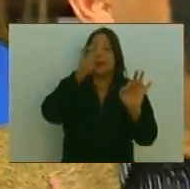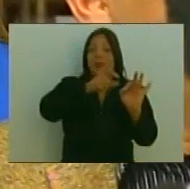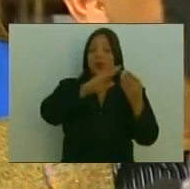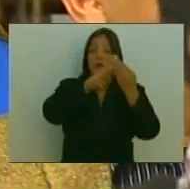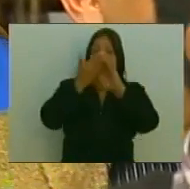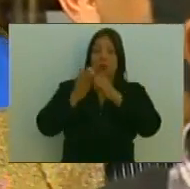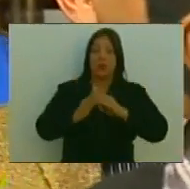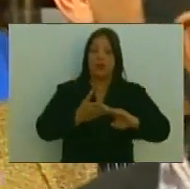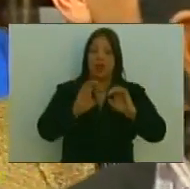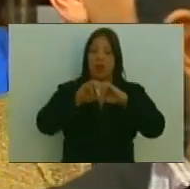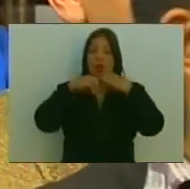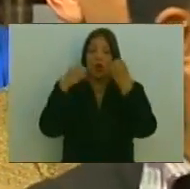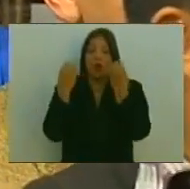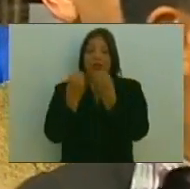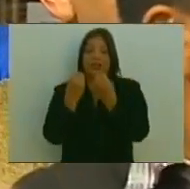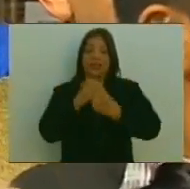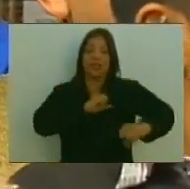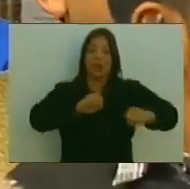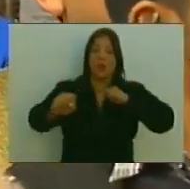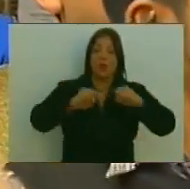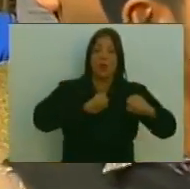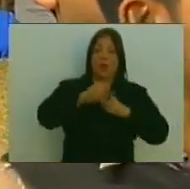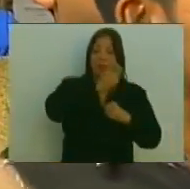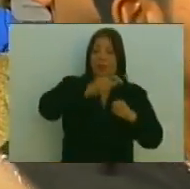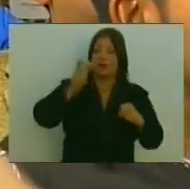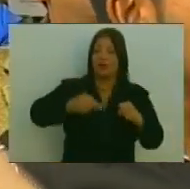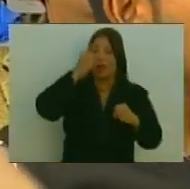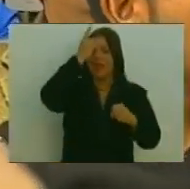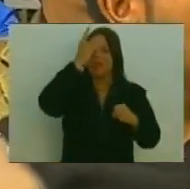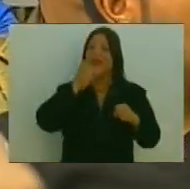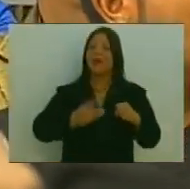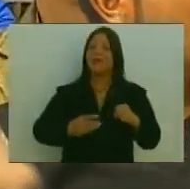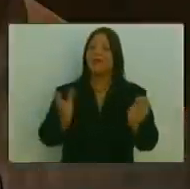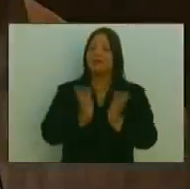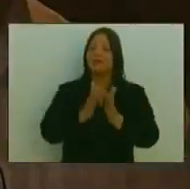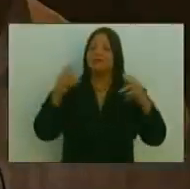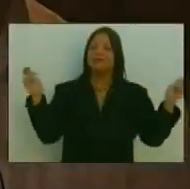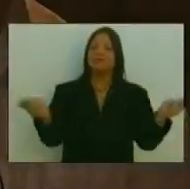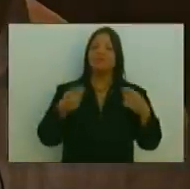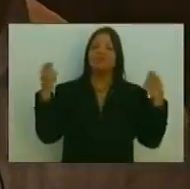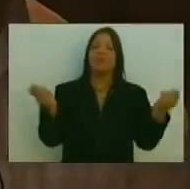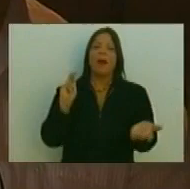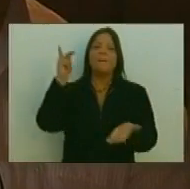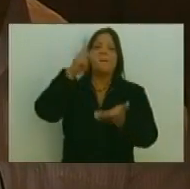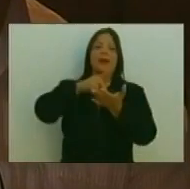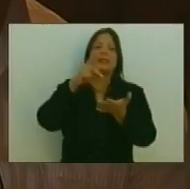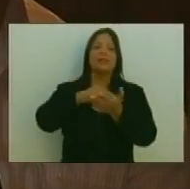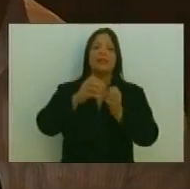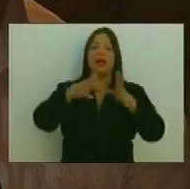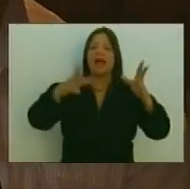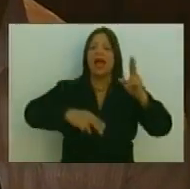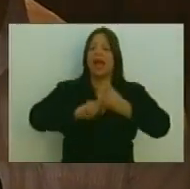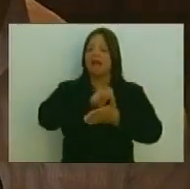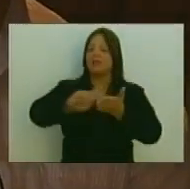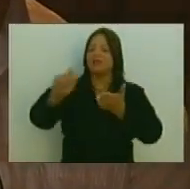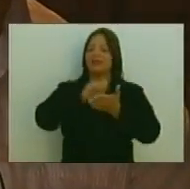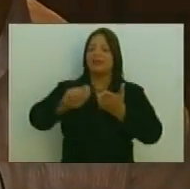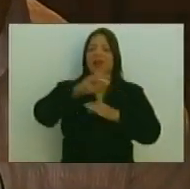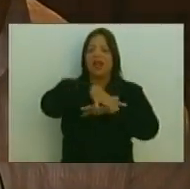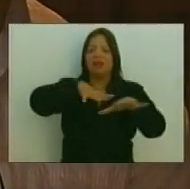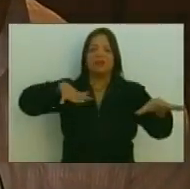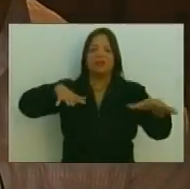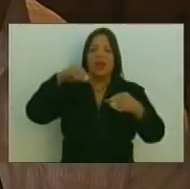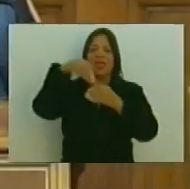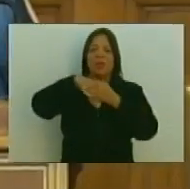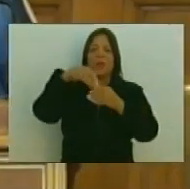comunidades, organizaciones y movimientos de personas con discapacidad, a participar ampliamente en la construcción colectiva y